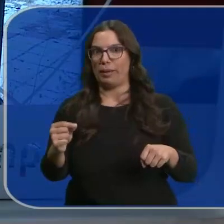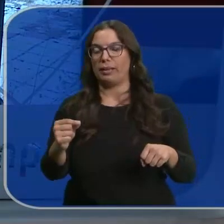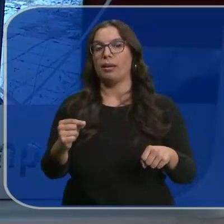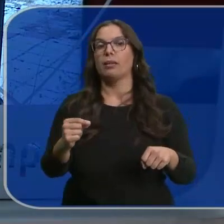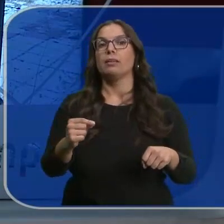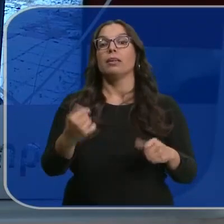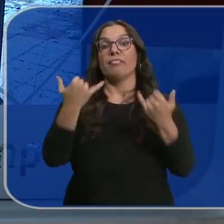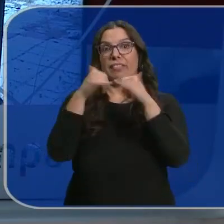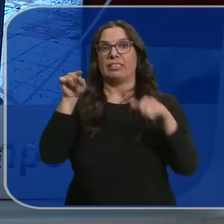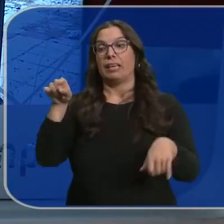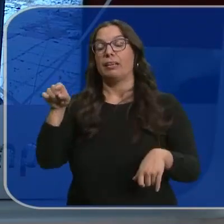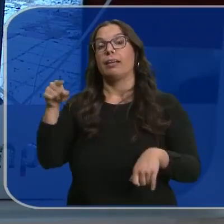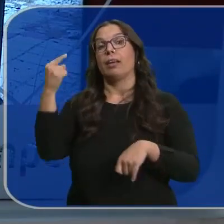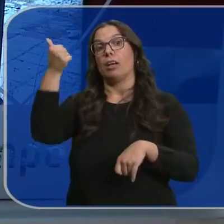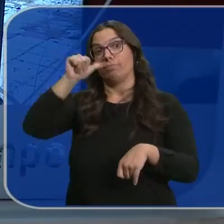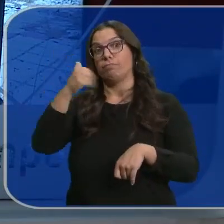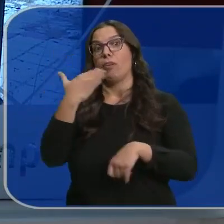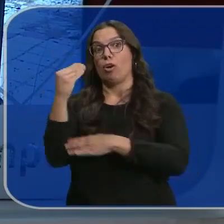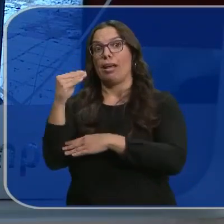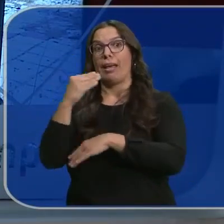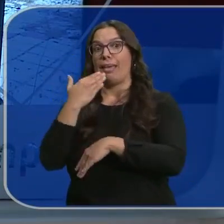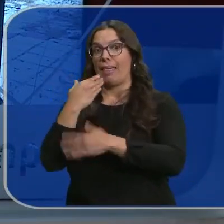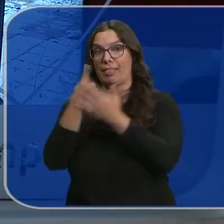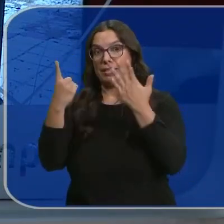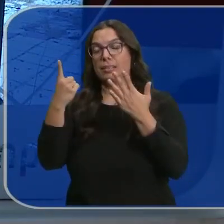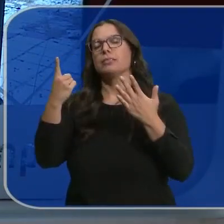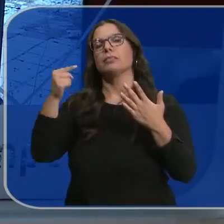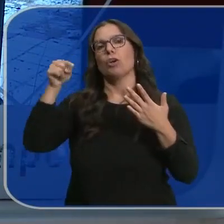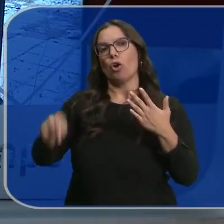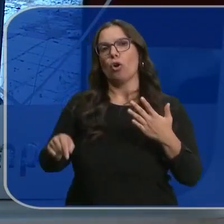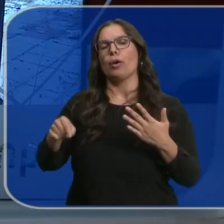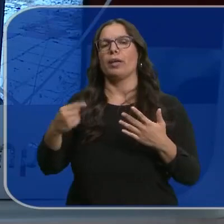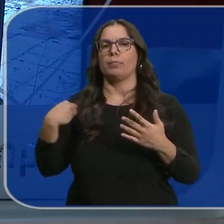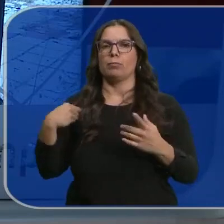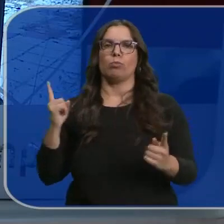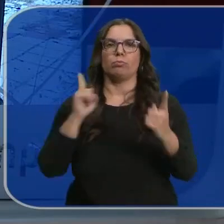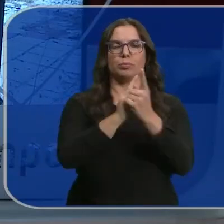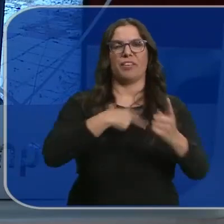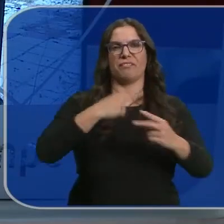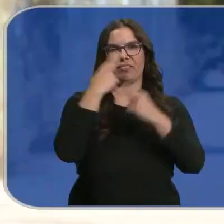agresor de esa misma edad ha pasado hoy a disposición de la Fiscalía de Menores.